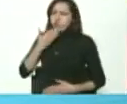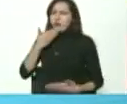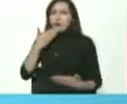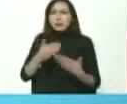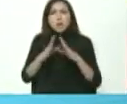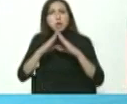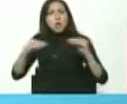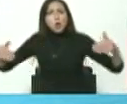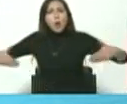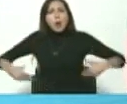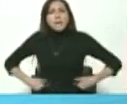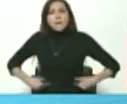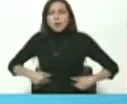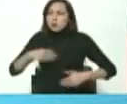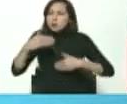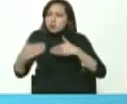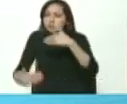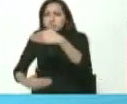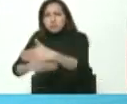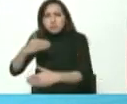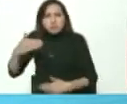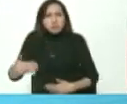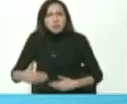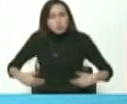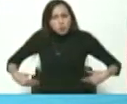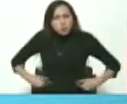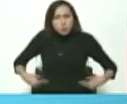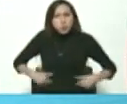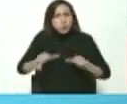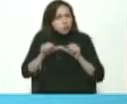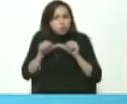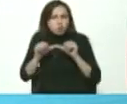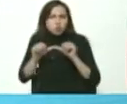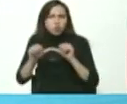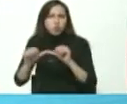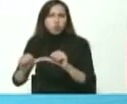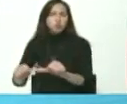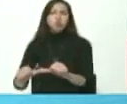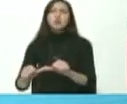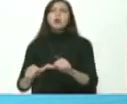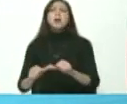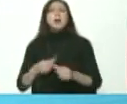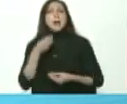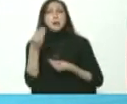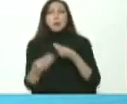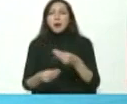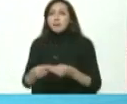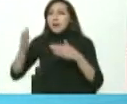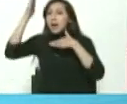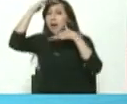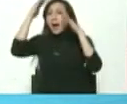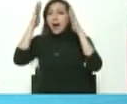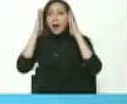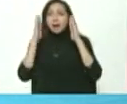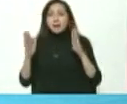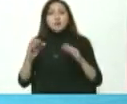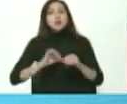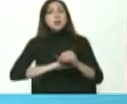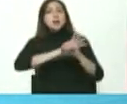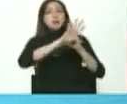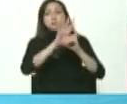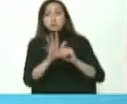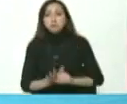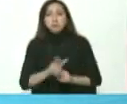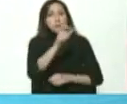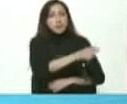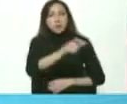todo el esfuerzo que semana a semana sin descanso se sigue adelantando del estado presidencial para la atención del COVID-19 y